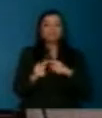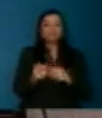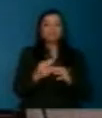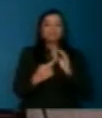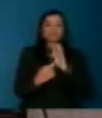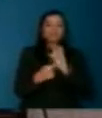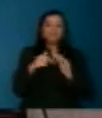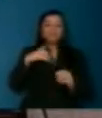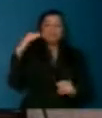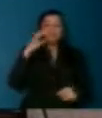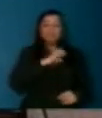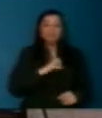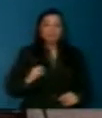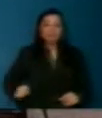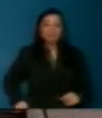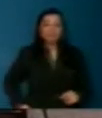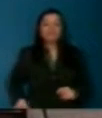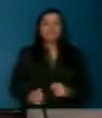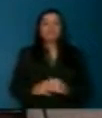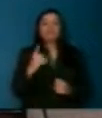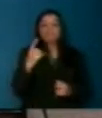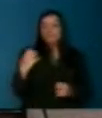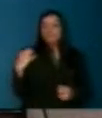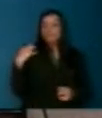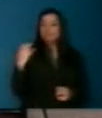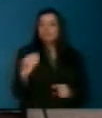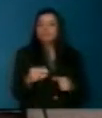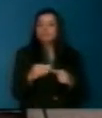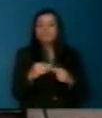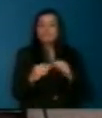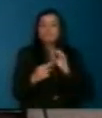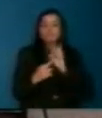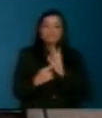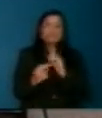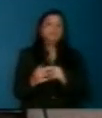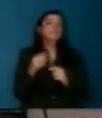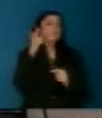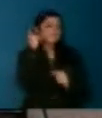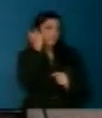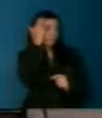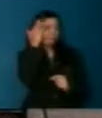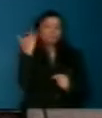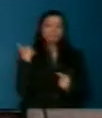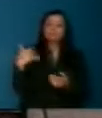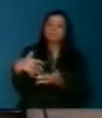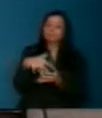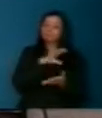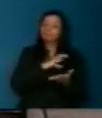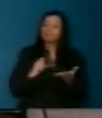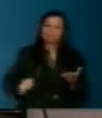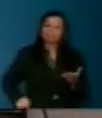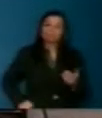El Salvador, invitados especiales, señoras y señores, querido pueblo salvadoreño.